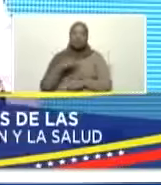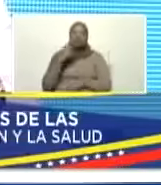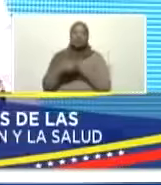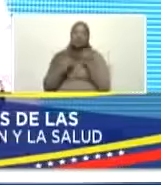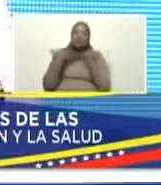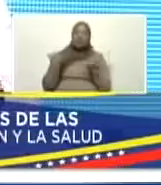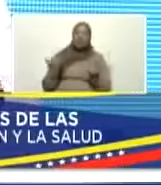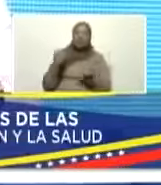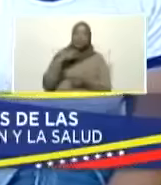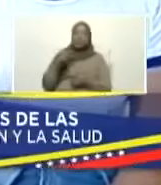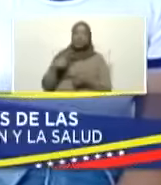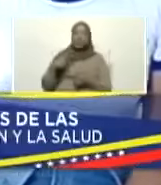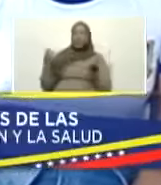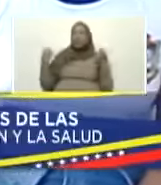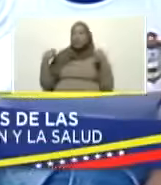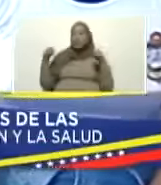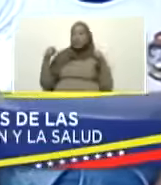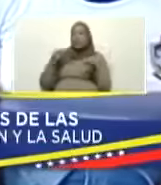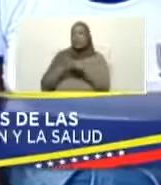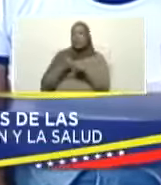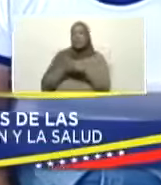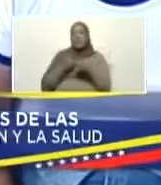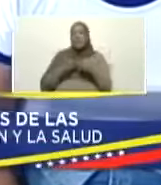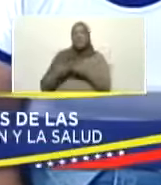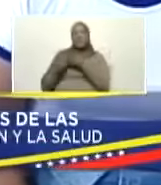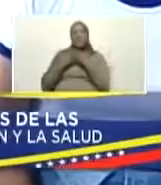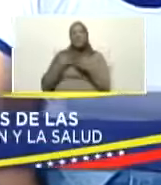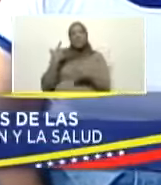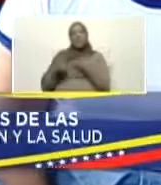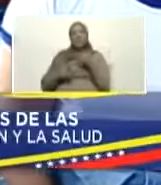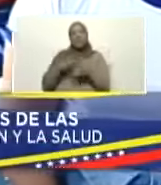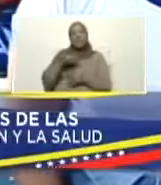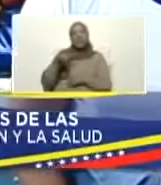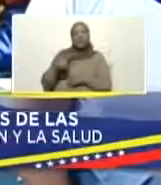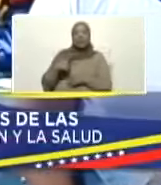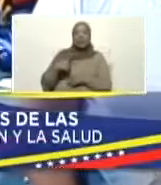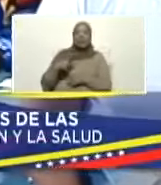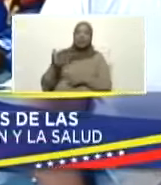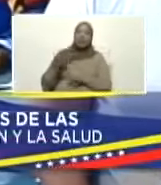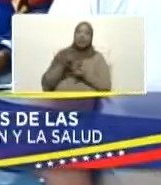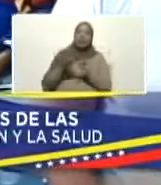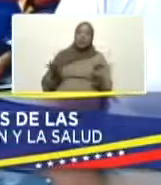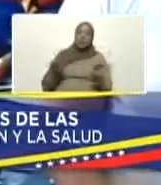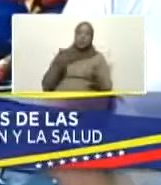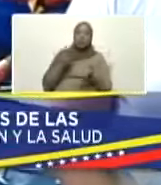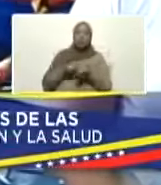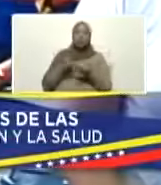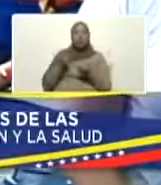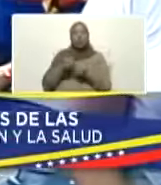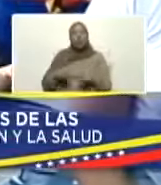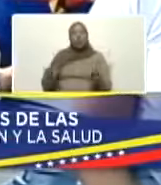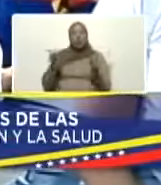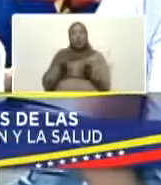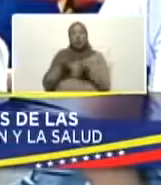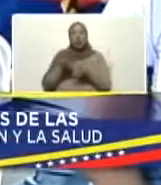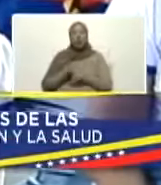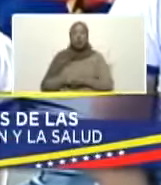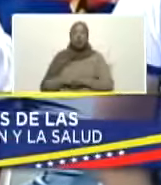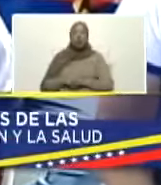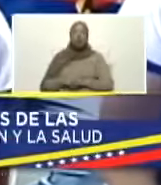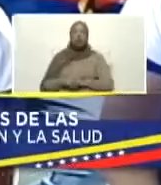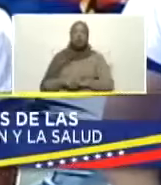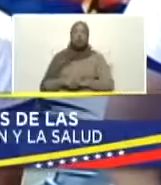conocimiento, estimular el estudio, la investigación, la formación, transmitir valores, porque lo